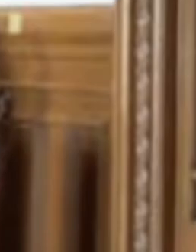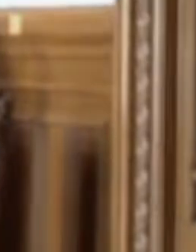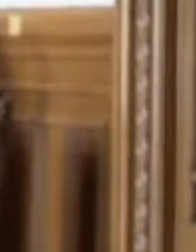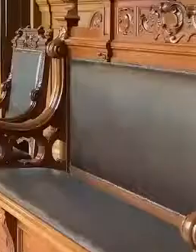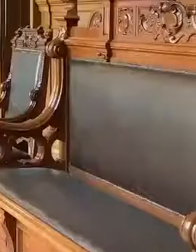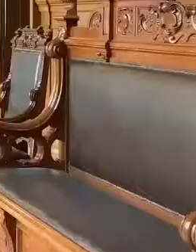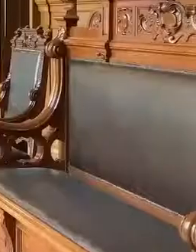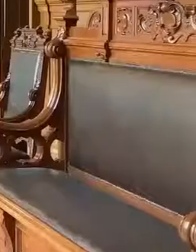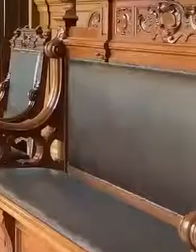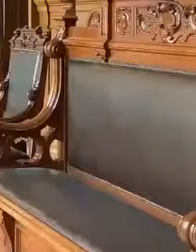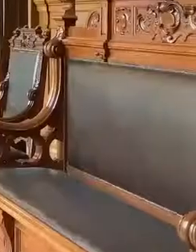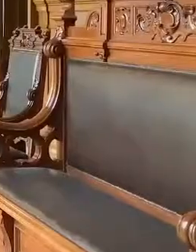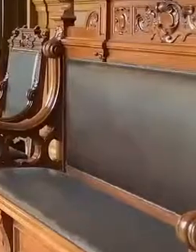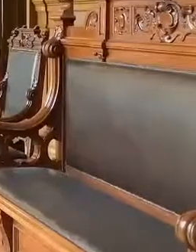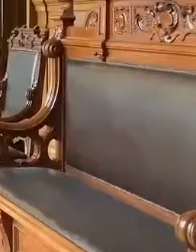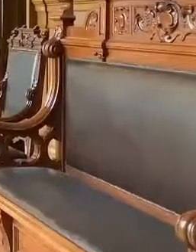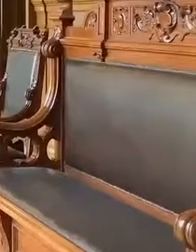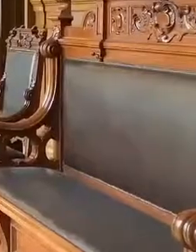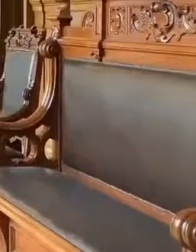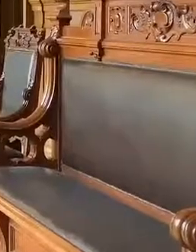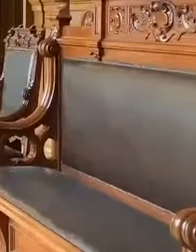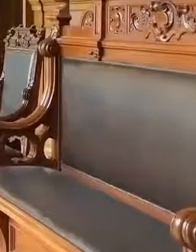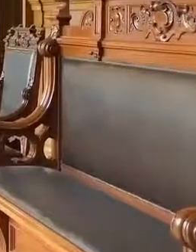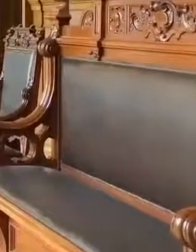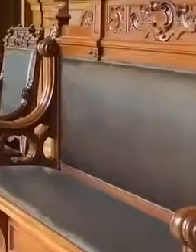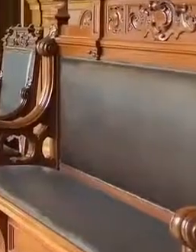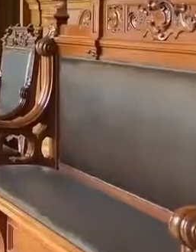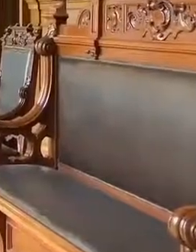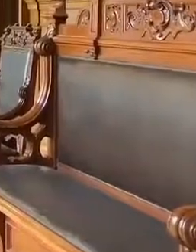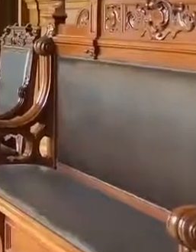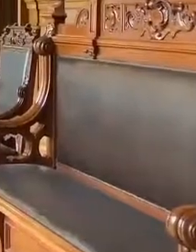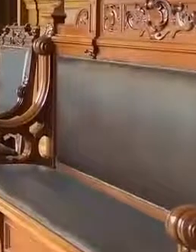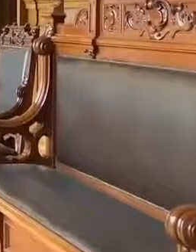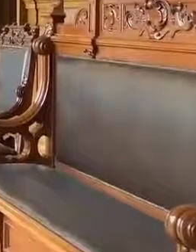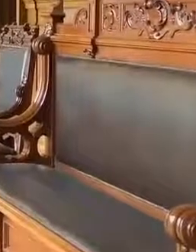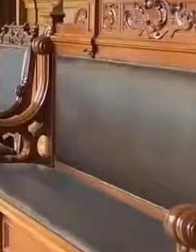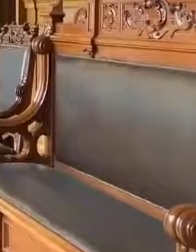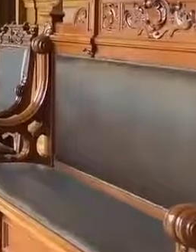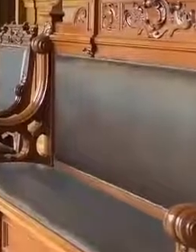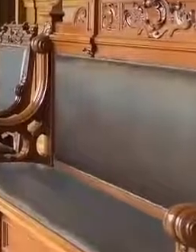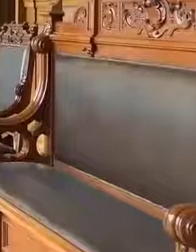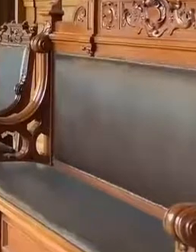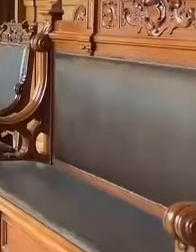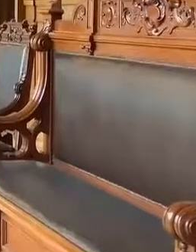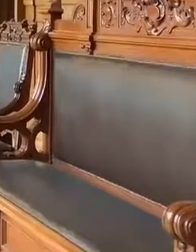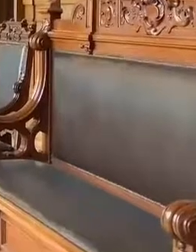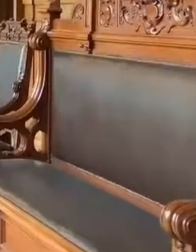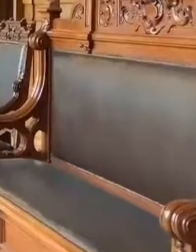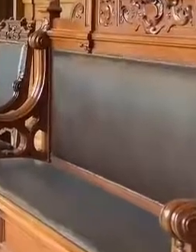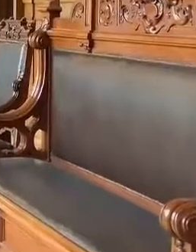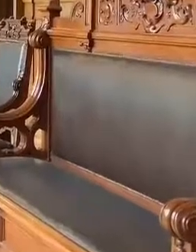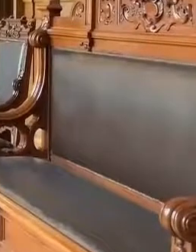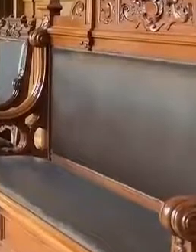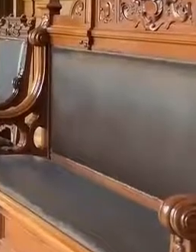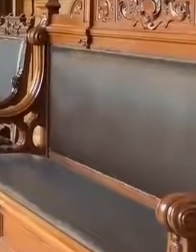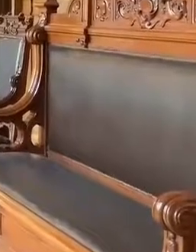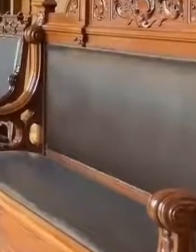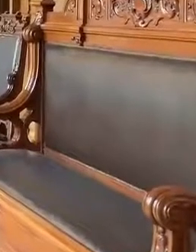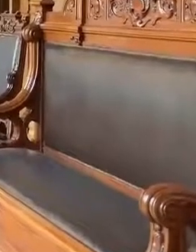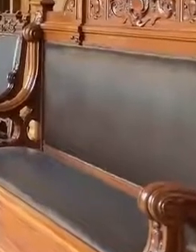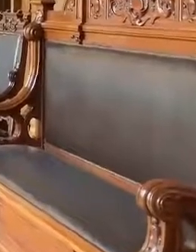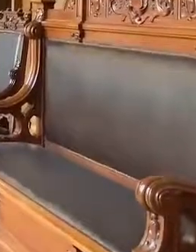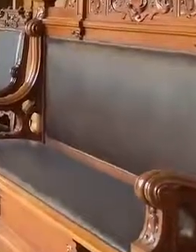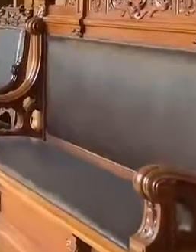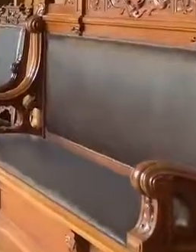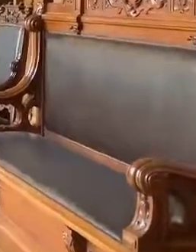pandemia. Estamos procurando que continúe la misma estrategia y